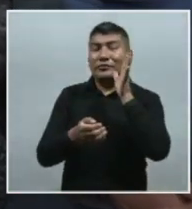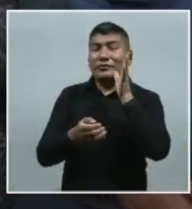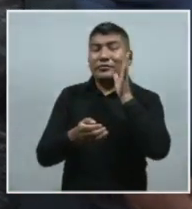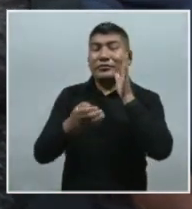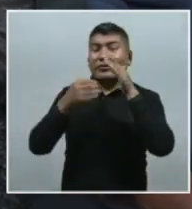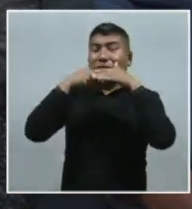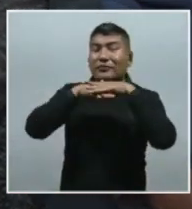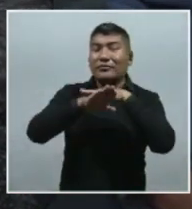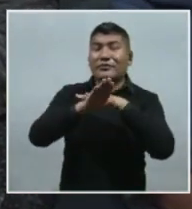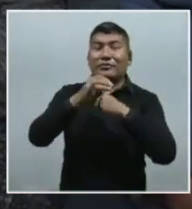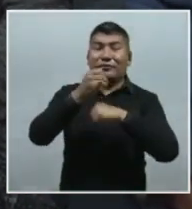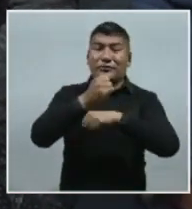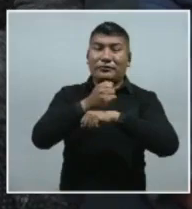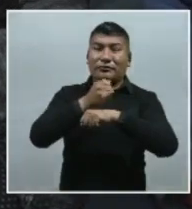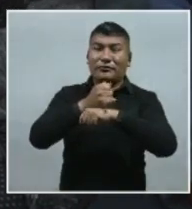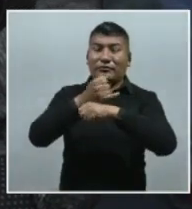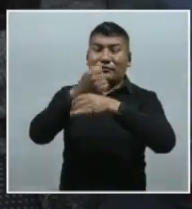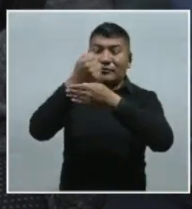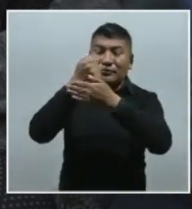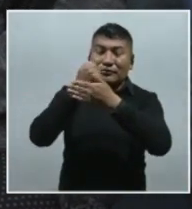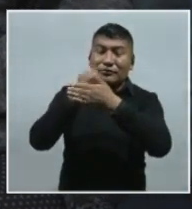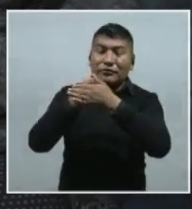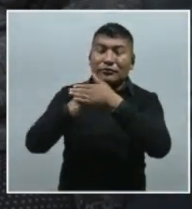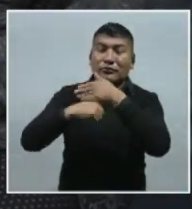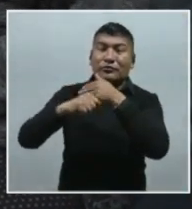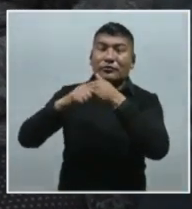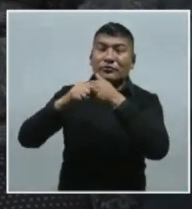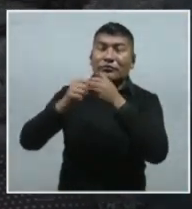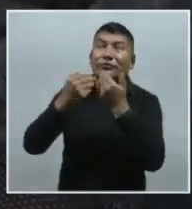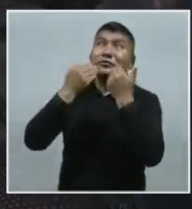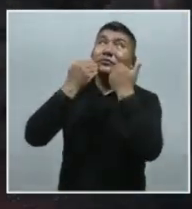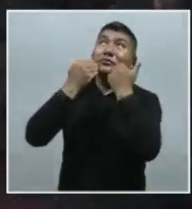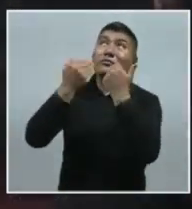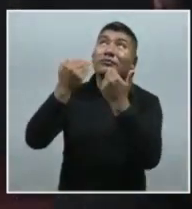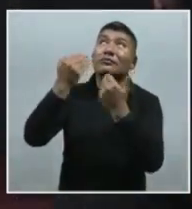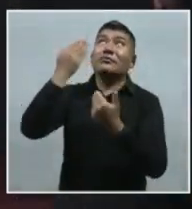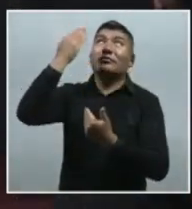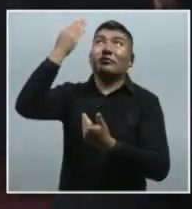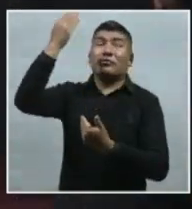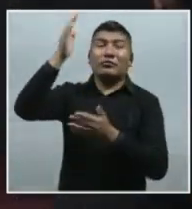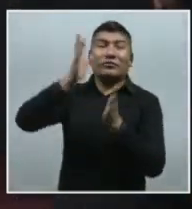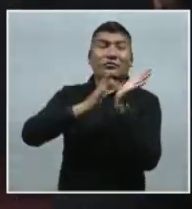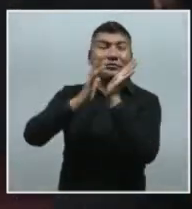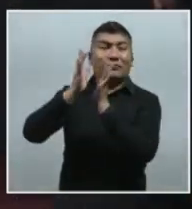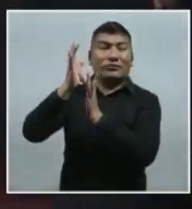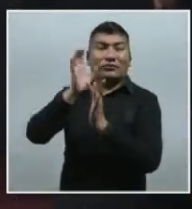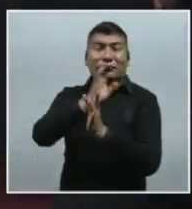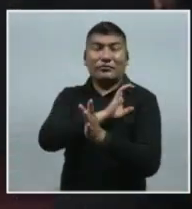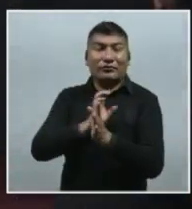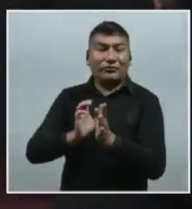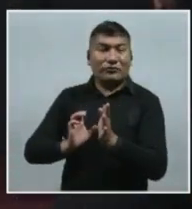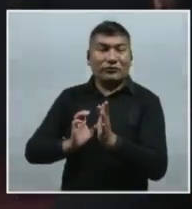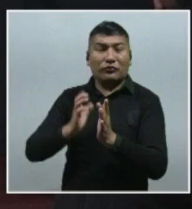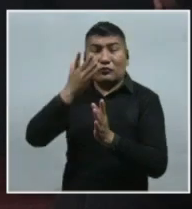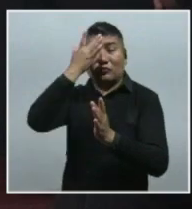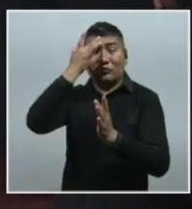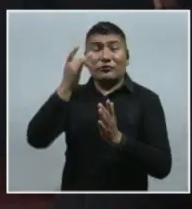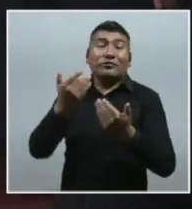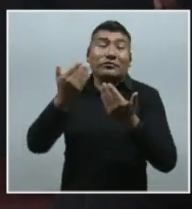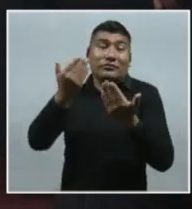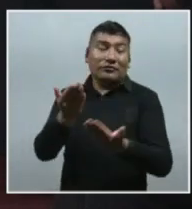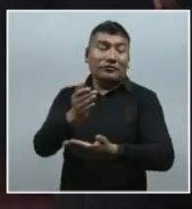que da a luz por la gracia de Cristo porque tiene la fuerza del Espíritu